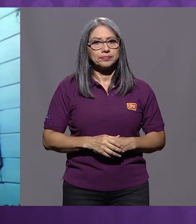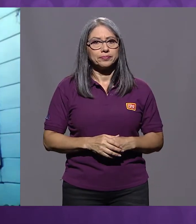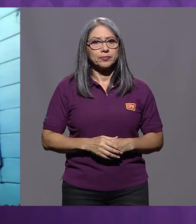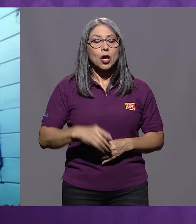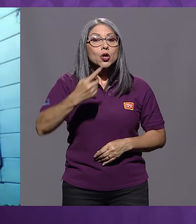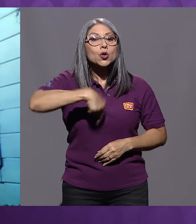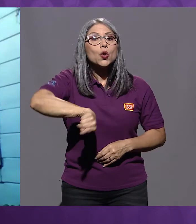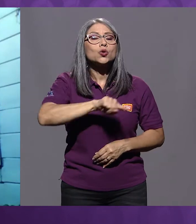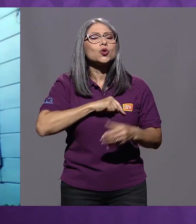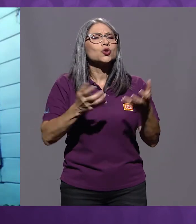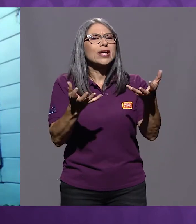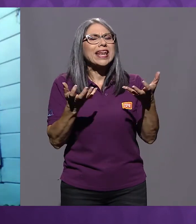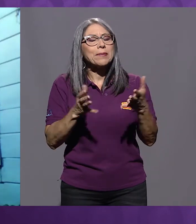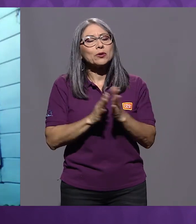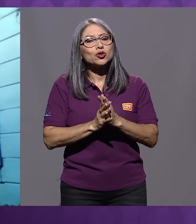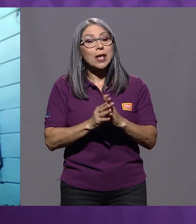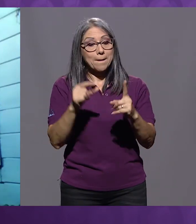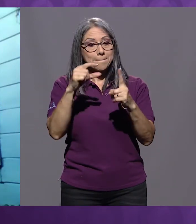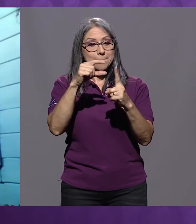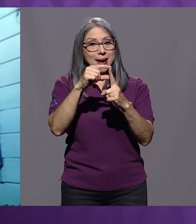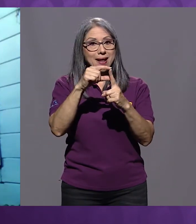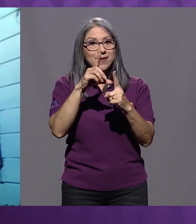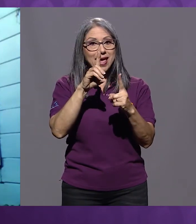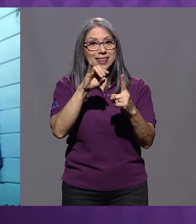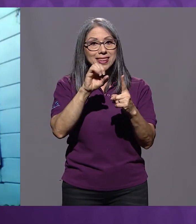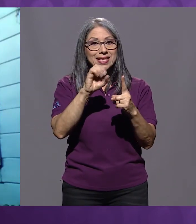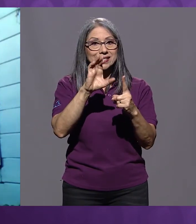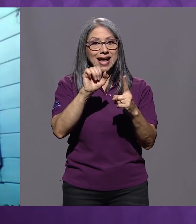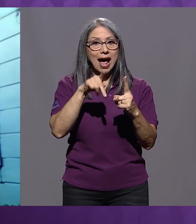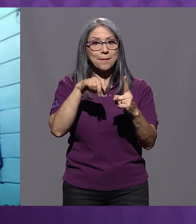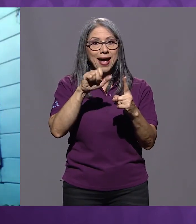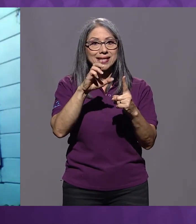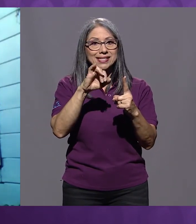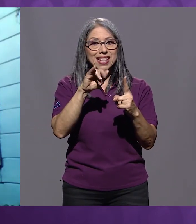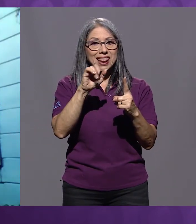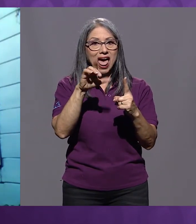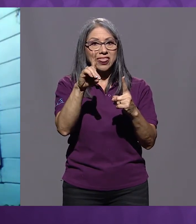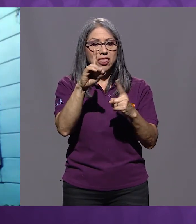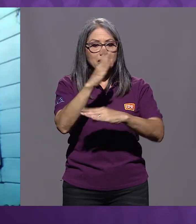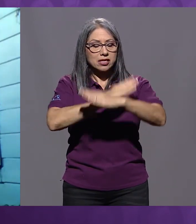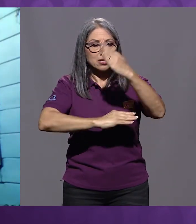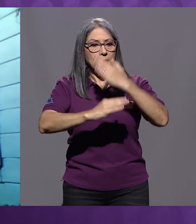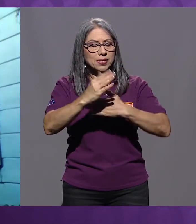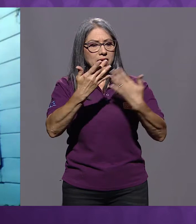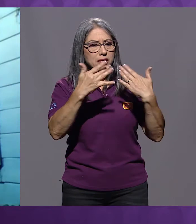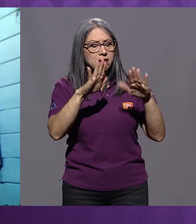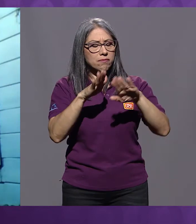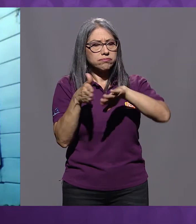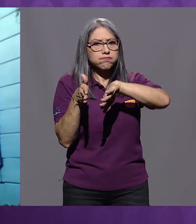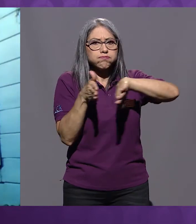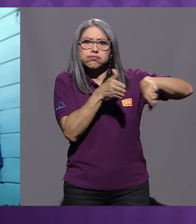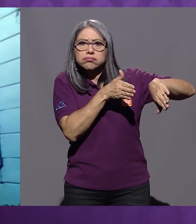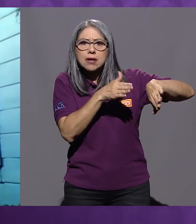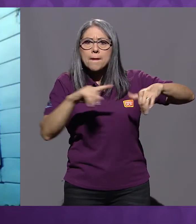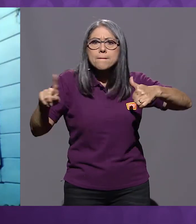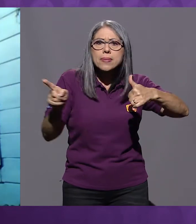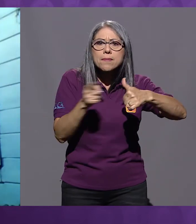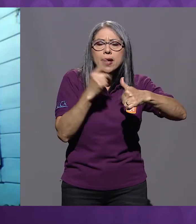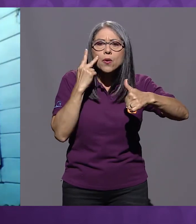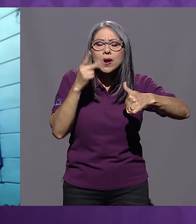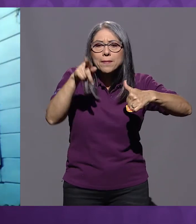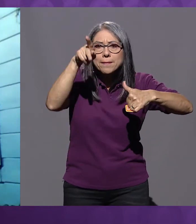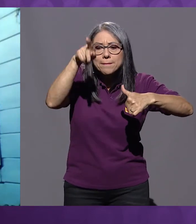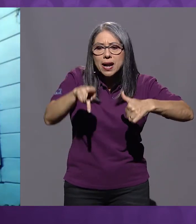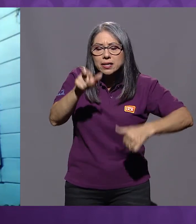queremos poder dejar de lado el término de discapacidad para que podamos ver en sí, primeramente como personas, y